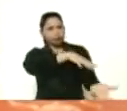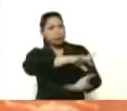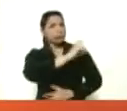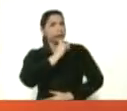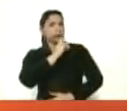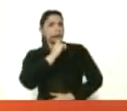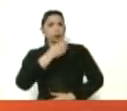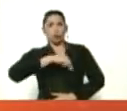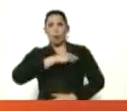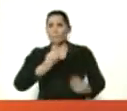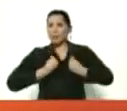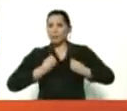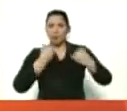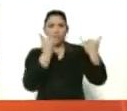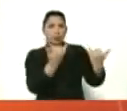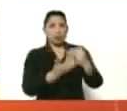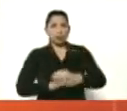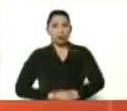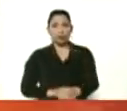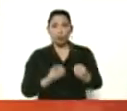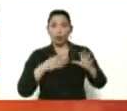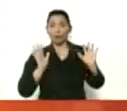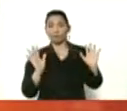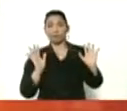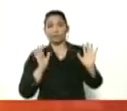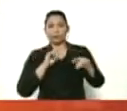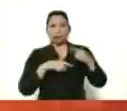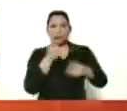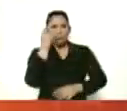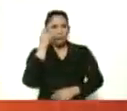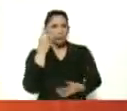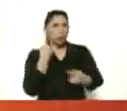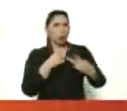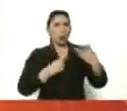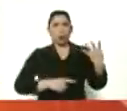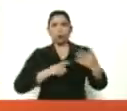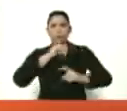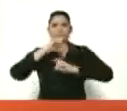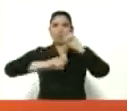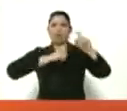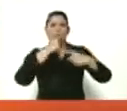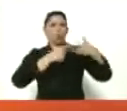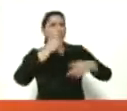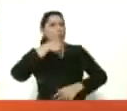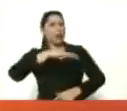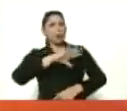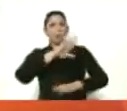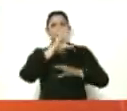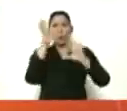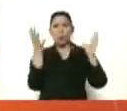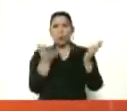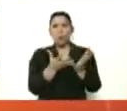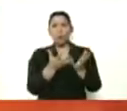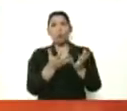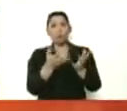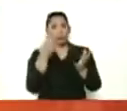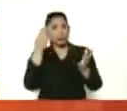como las que estamos viviendo, que bueno, que envidiaría cualquier otro pueblo del mundo. De verdad, habla mucho del nivel de salud mental de nuestro